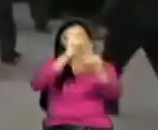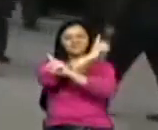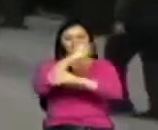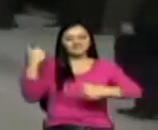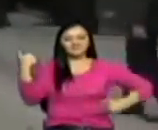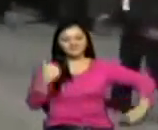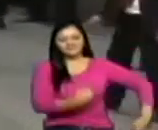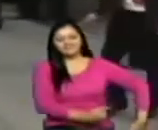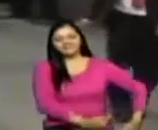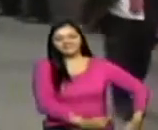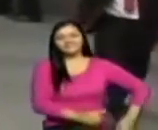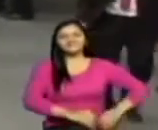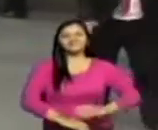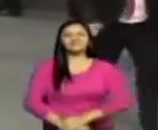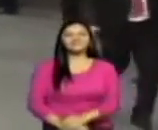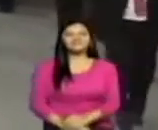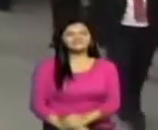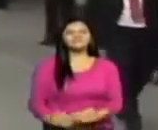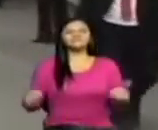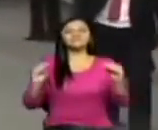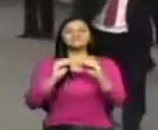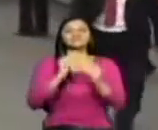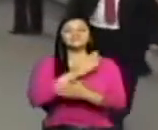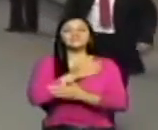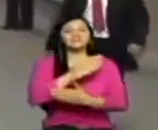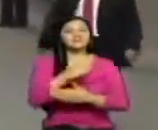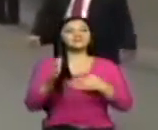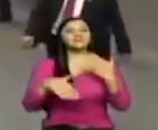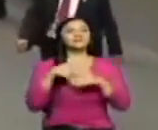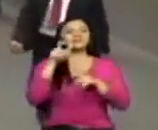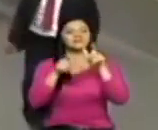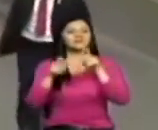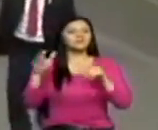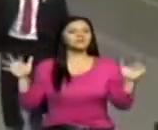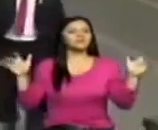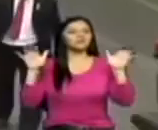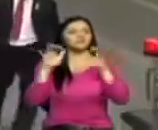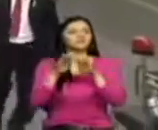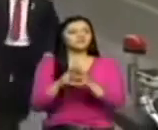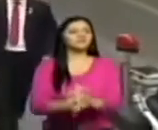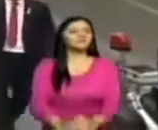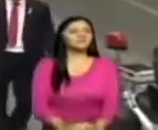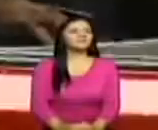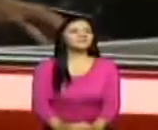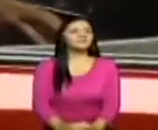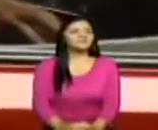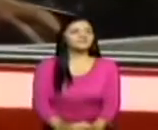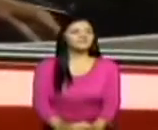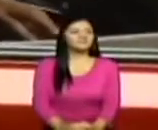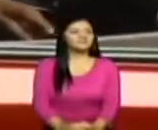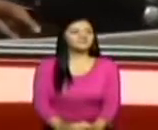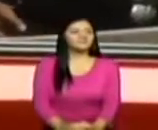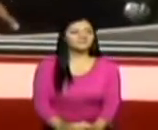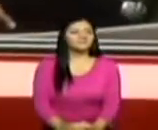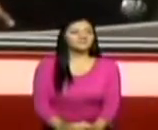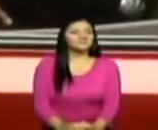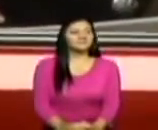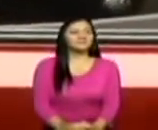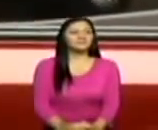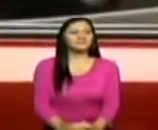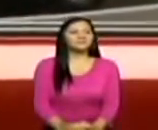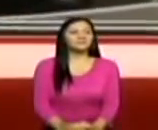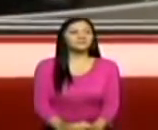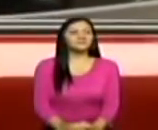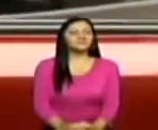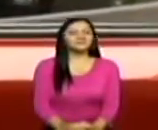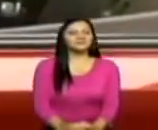y saludando a todos los asistentes, aquí también a las cámaras, y TV Perú se lo lleva a todo